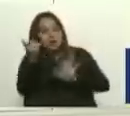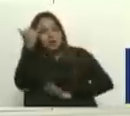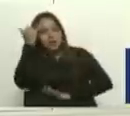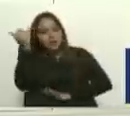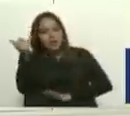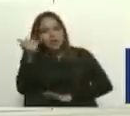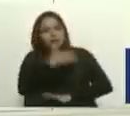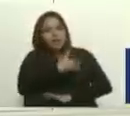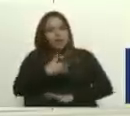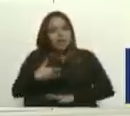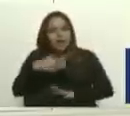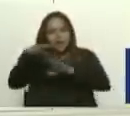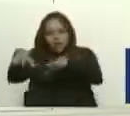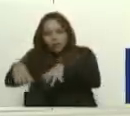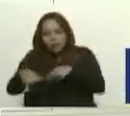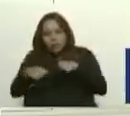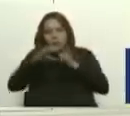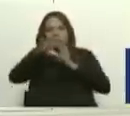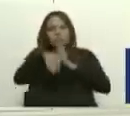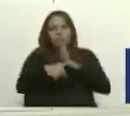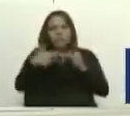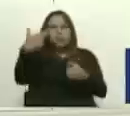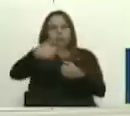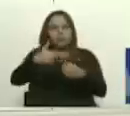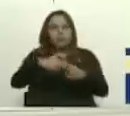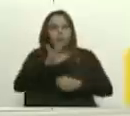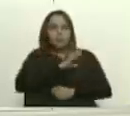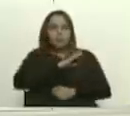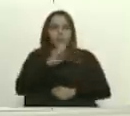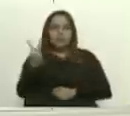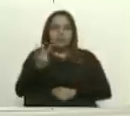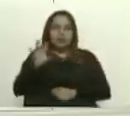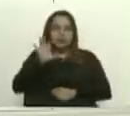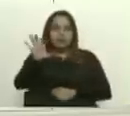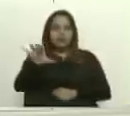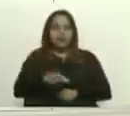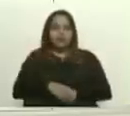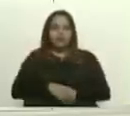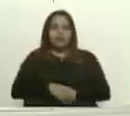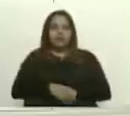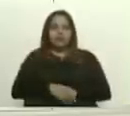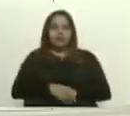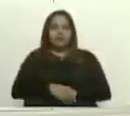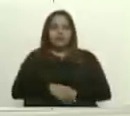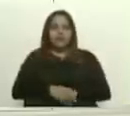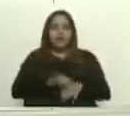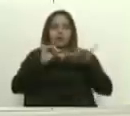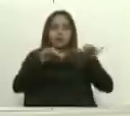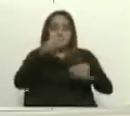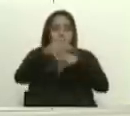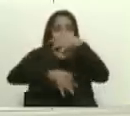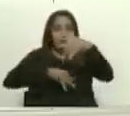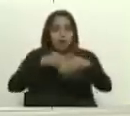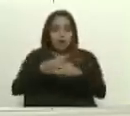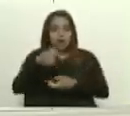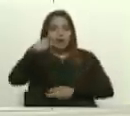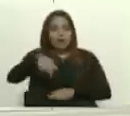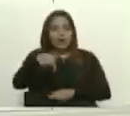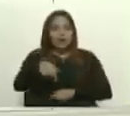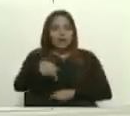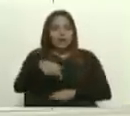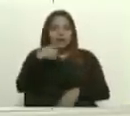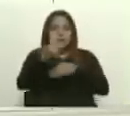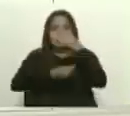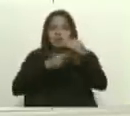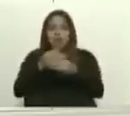pretensión de apoderarse del petróleo de nuestro país. En ese sentido, se explicó desde acá que se